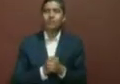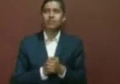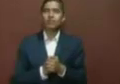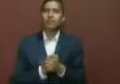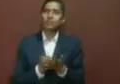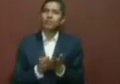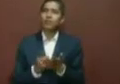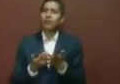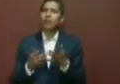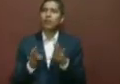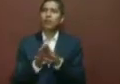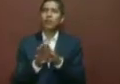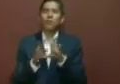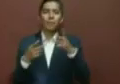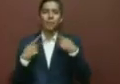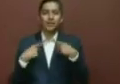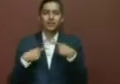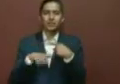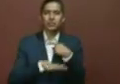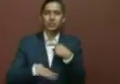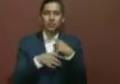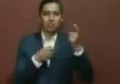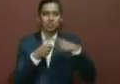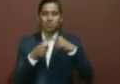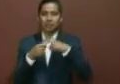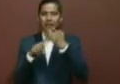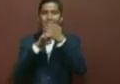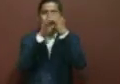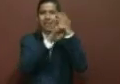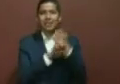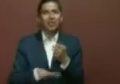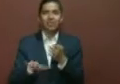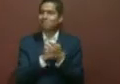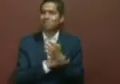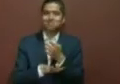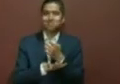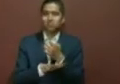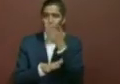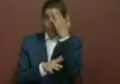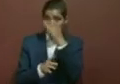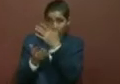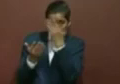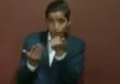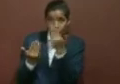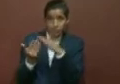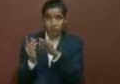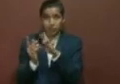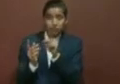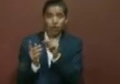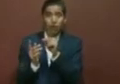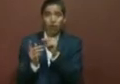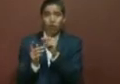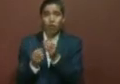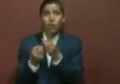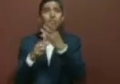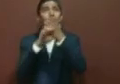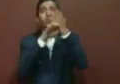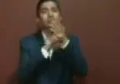La pérdida de registro ya en varios estados, no sé si tú tienes ese dato, en cuántos estados el PRD ya no tiene